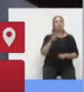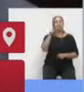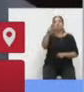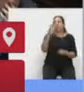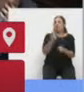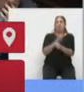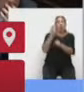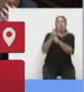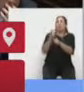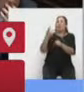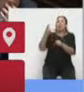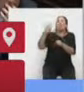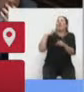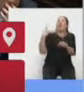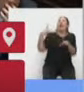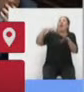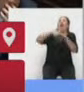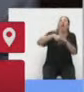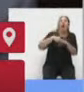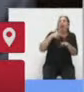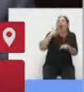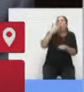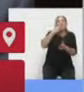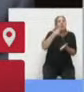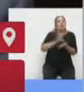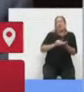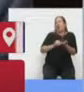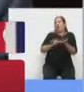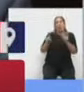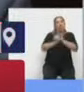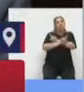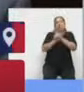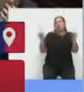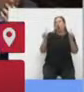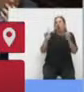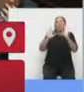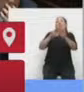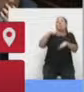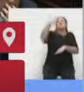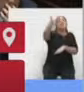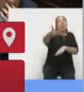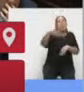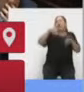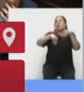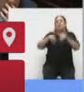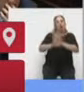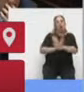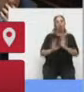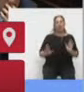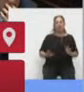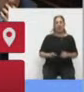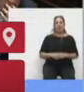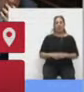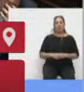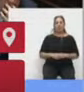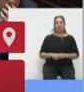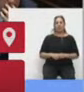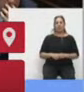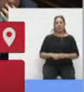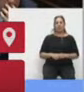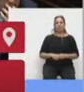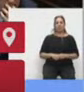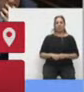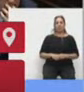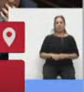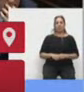porque eso está parado. Claro. Así que algo puede venir desde Washington, pero no creo que vengan en